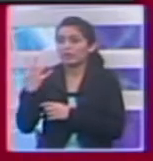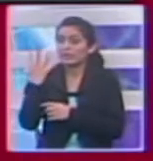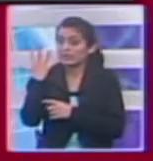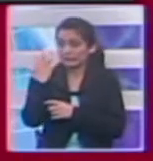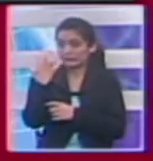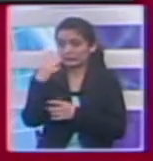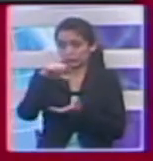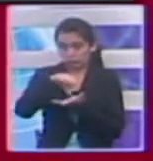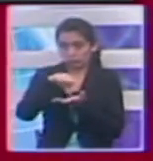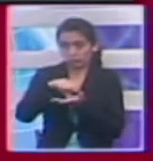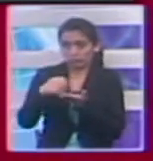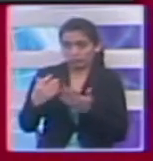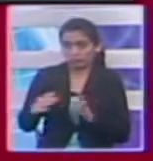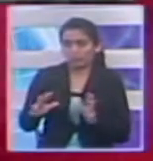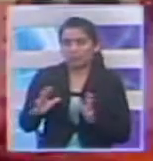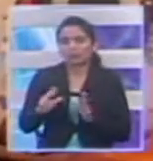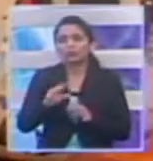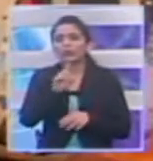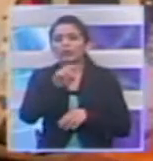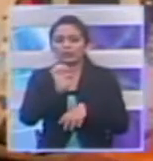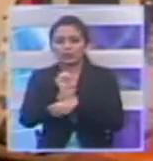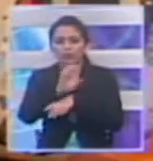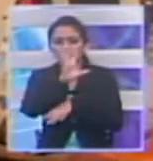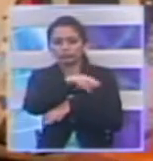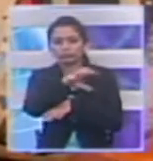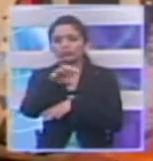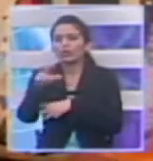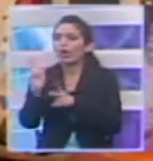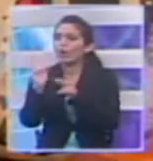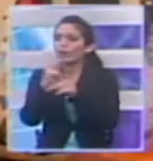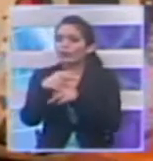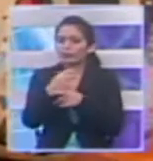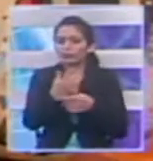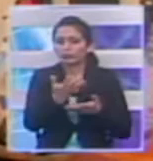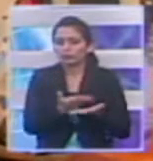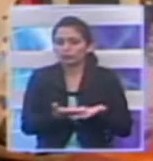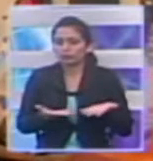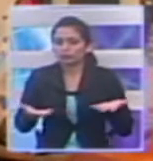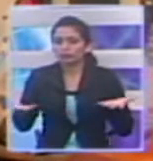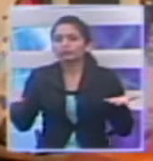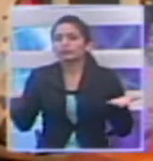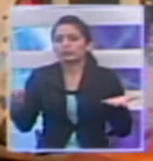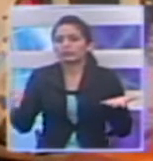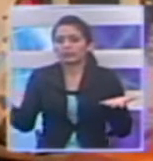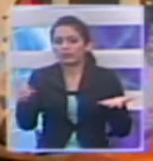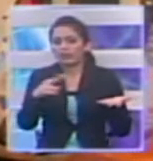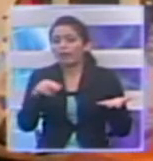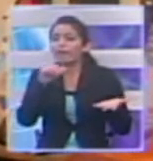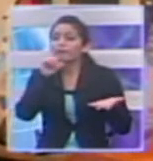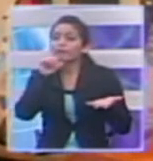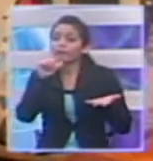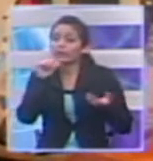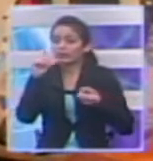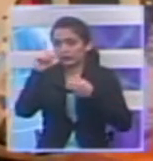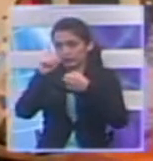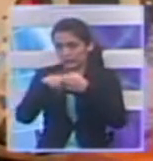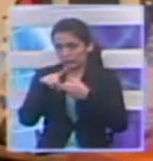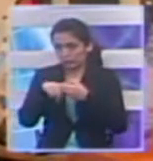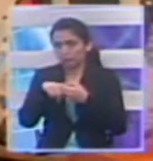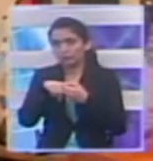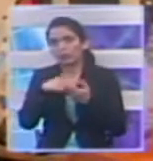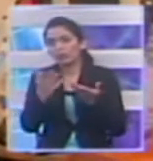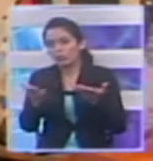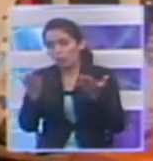ha permitido pues recorrer todo el país y promocionar nuestros productos y obviamente todavía nos quedan las ciudades más grandes como Quito y Guayaquil y por